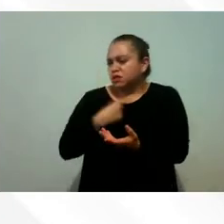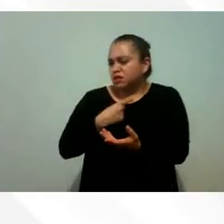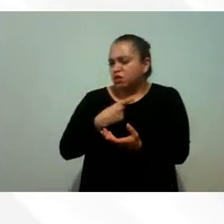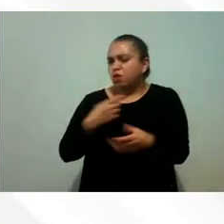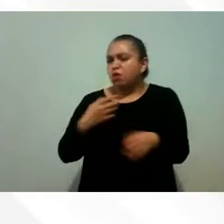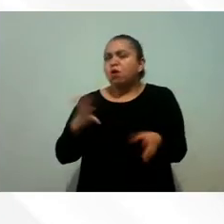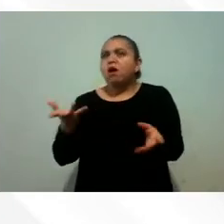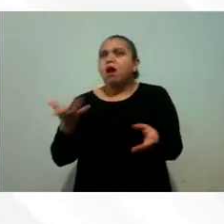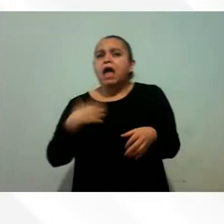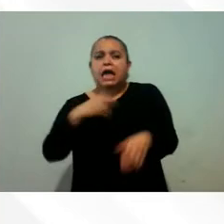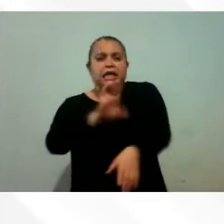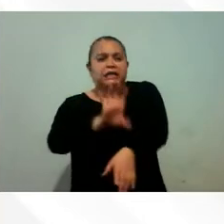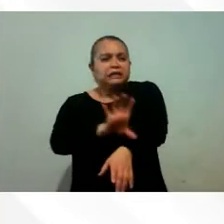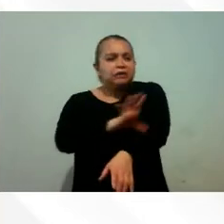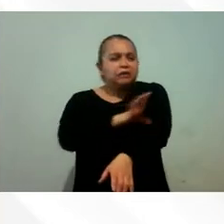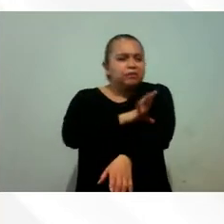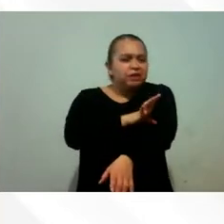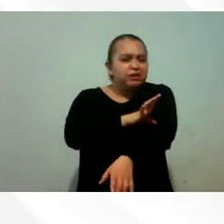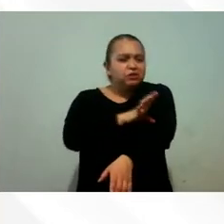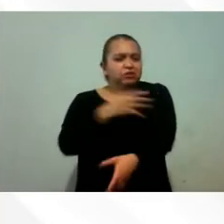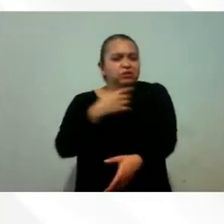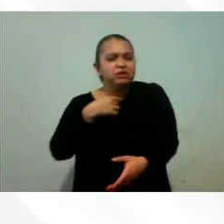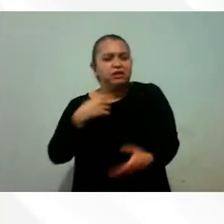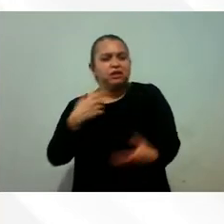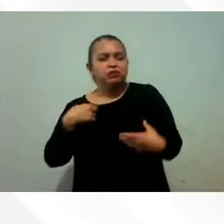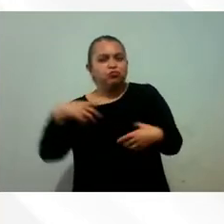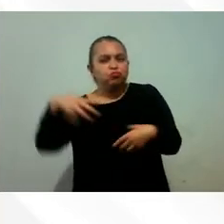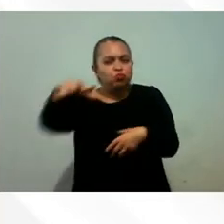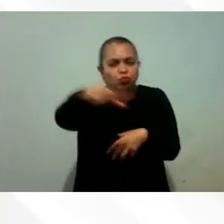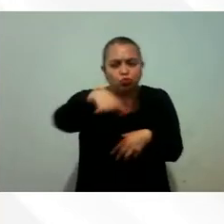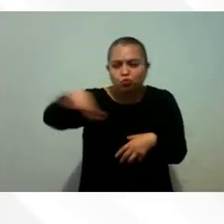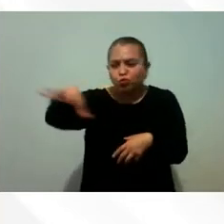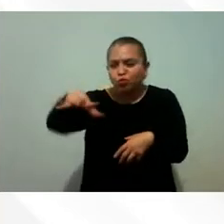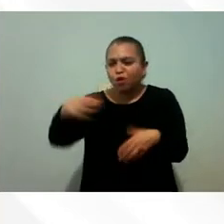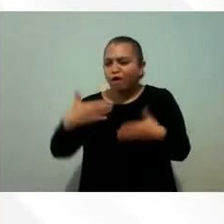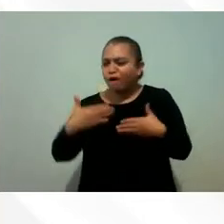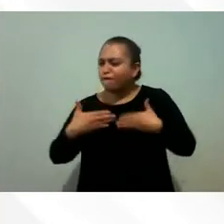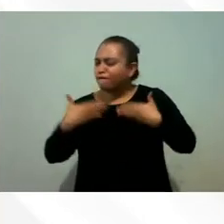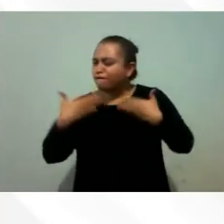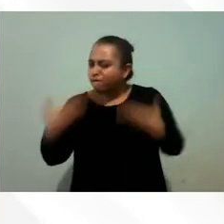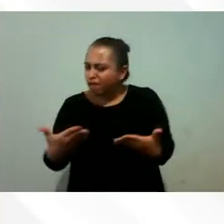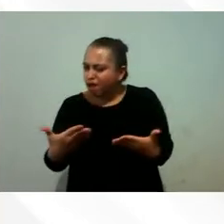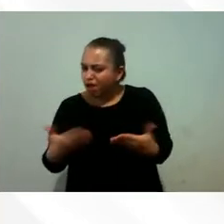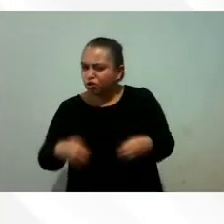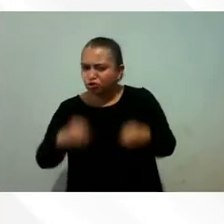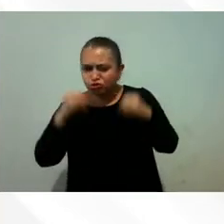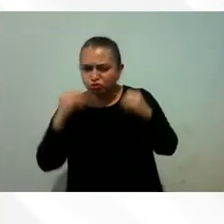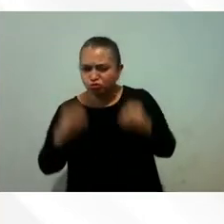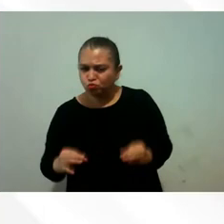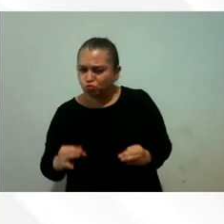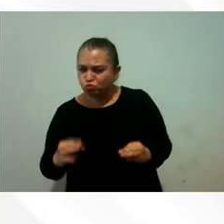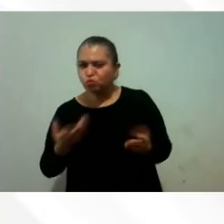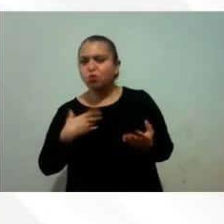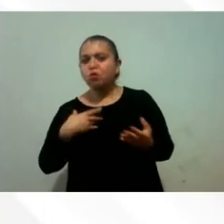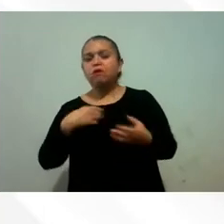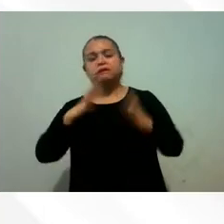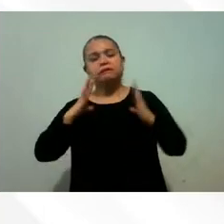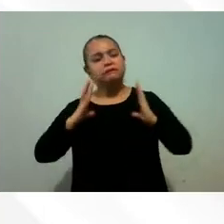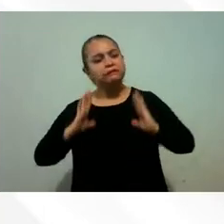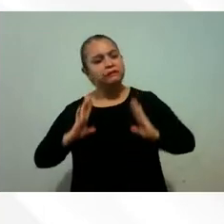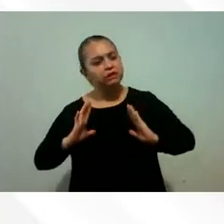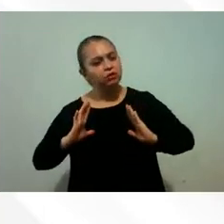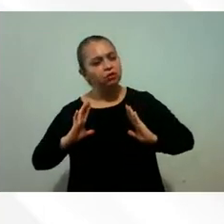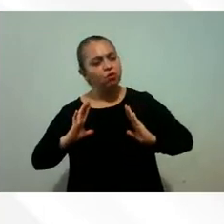cuando nos sentimos en un espacio seguro, confiable, tranquilo.